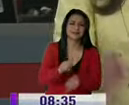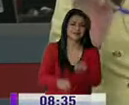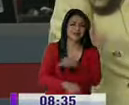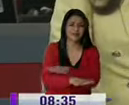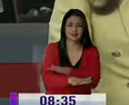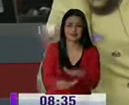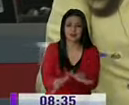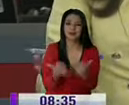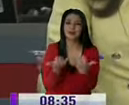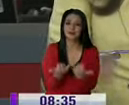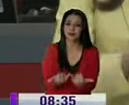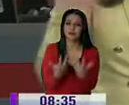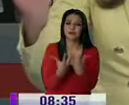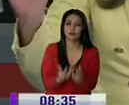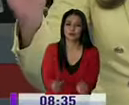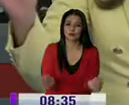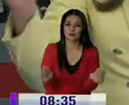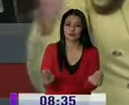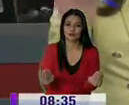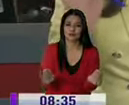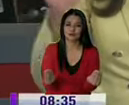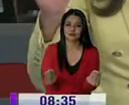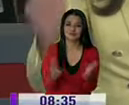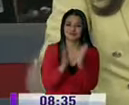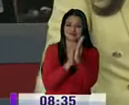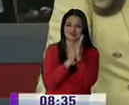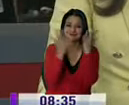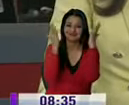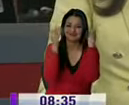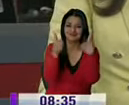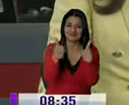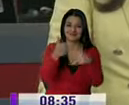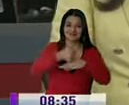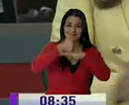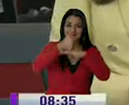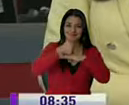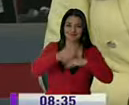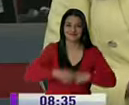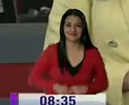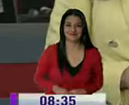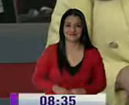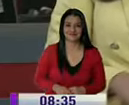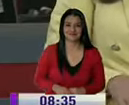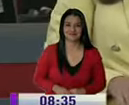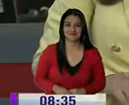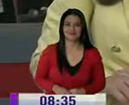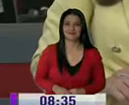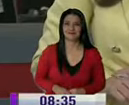muy malas condiciones, pero se arregló. Así que un aplauso para la autoridad.